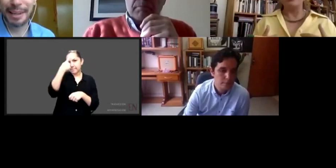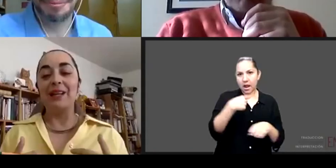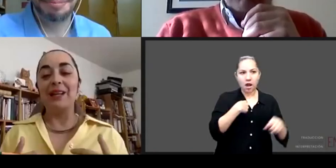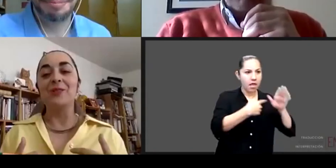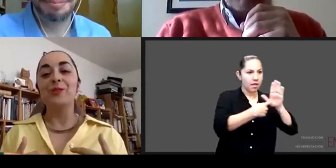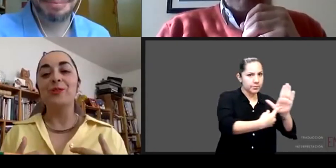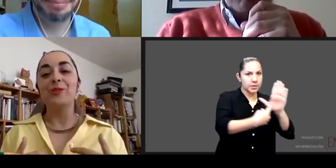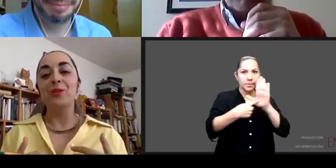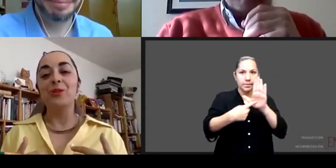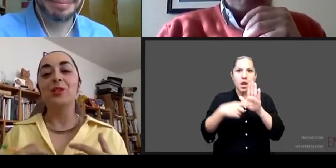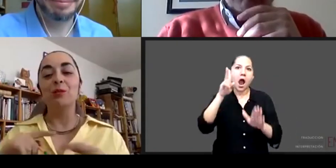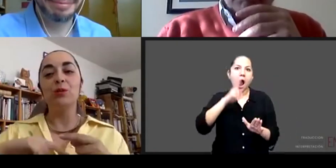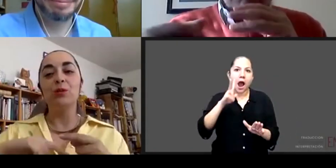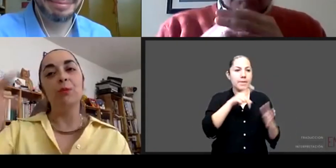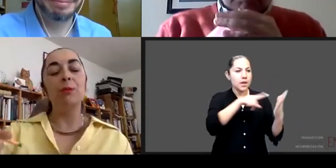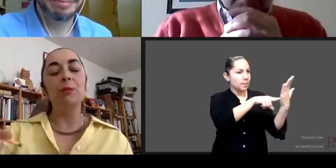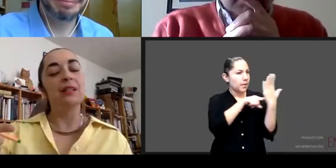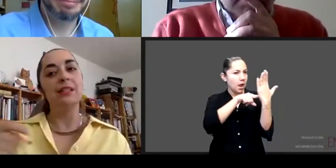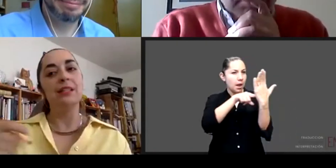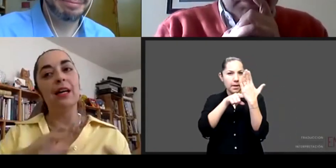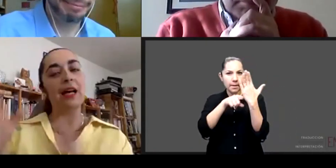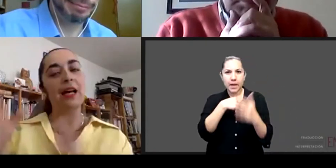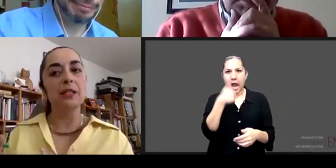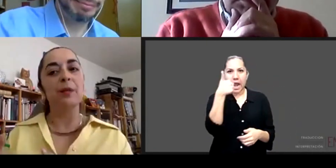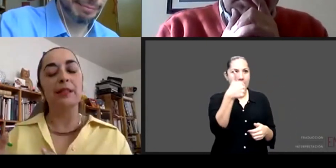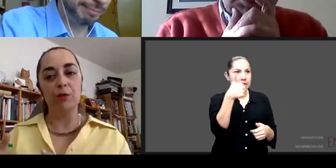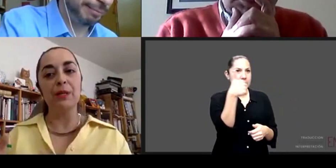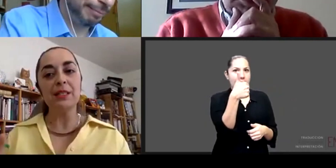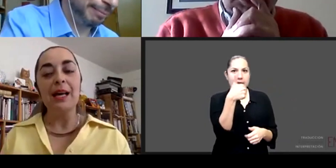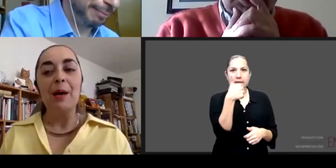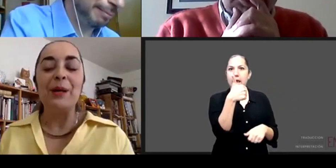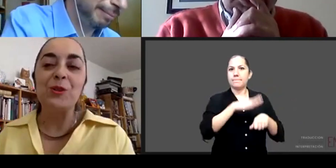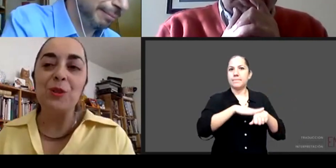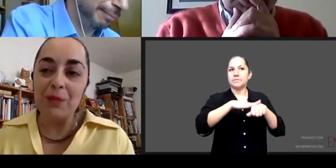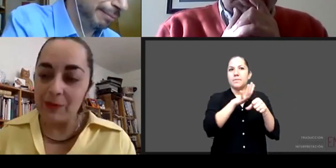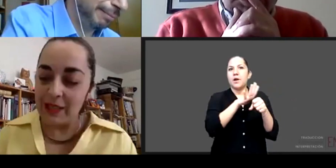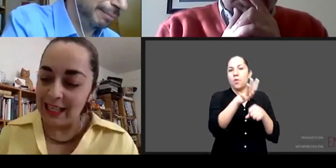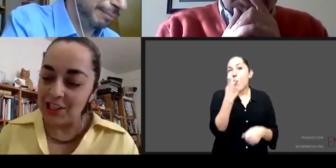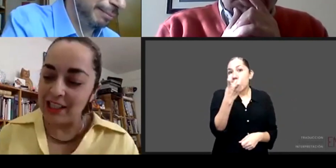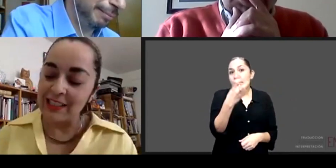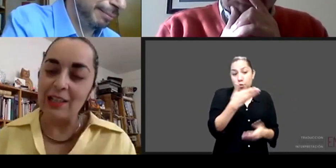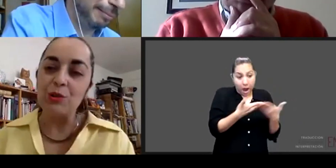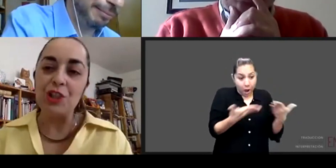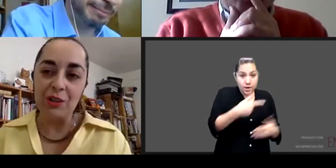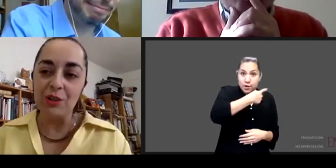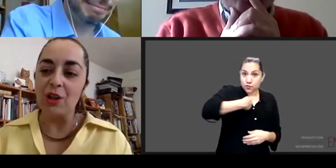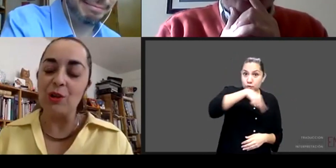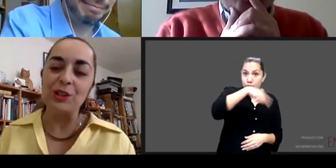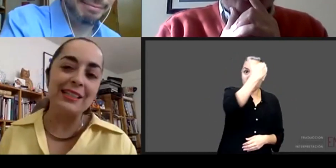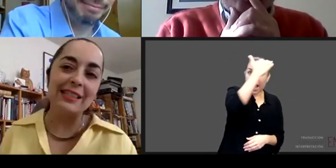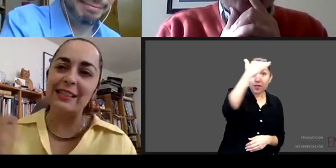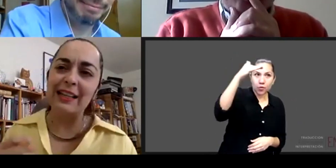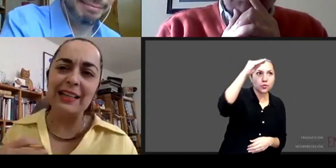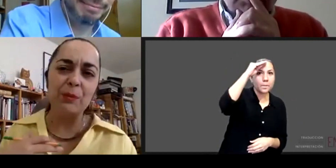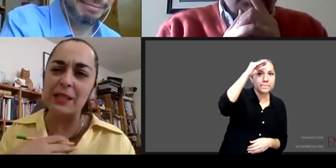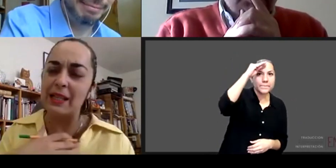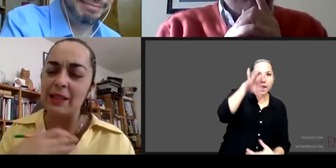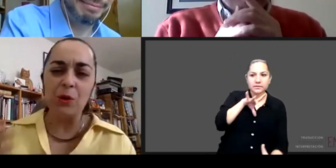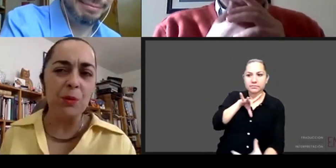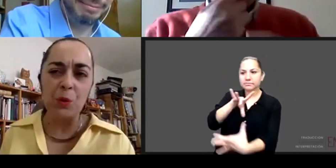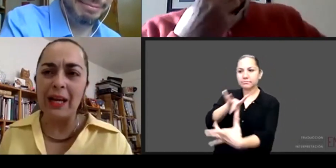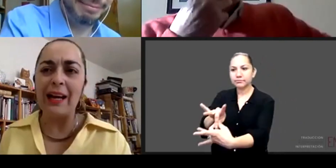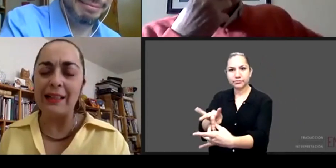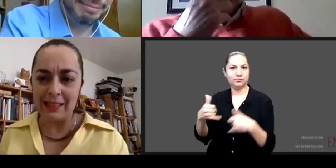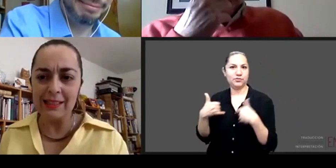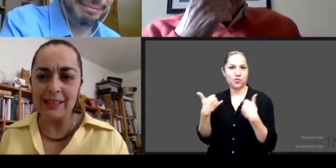es para nosotros los adultos cómo vamos a transitar a esas plataformas, pero son más bien las chicas y los chicos los que se están expresando